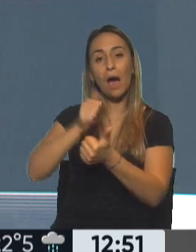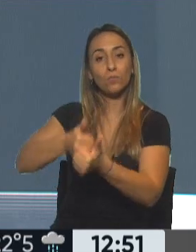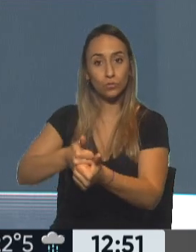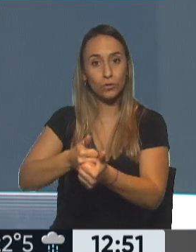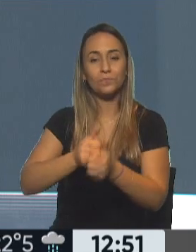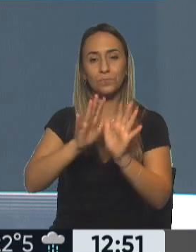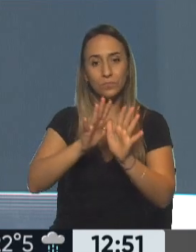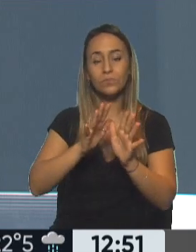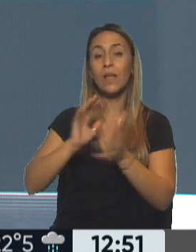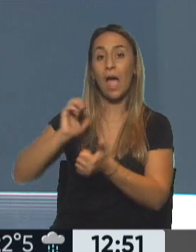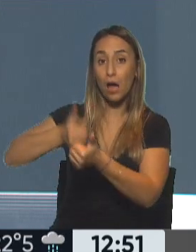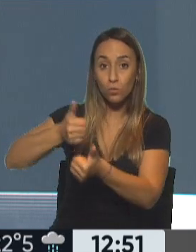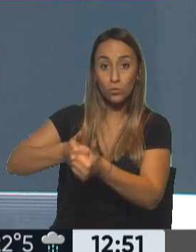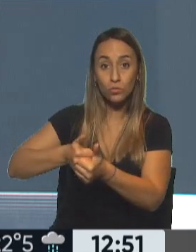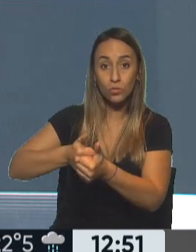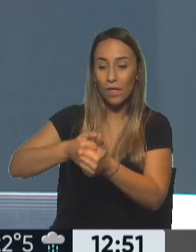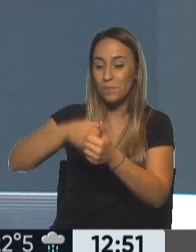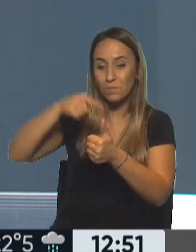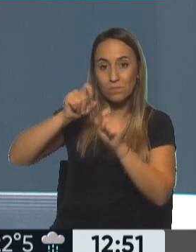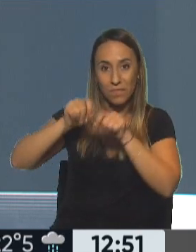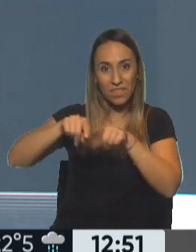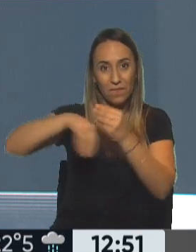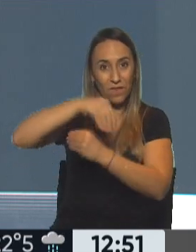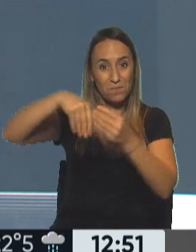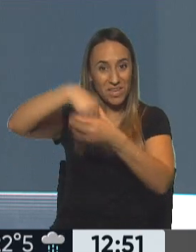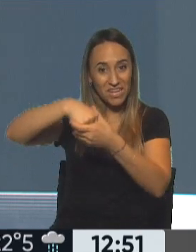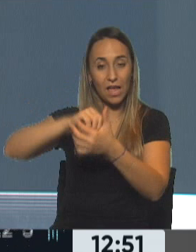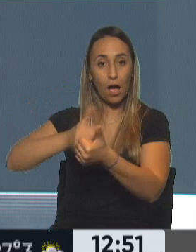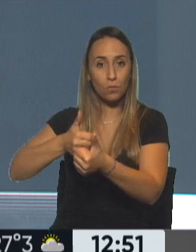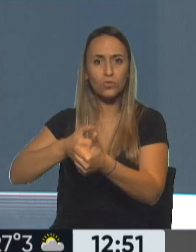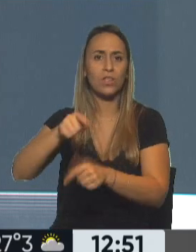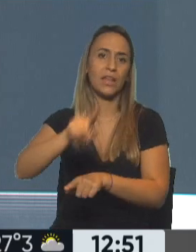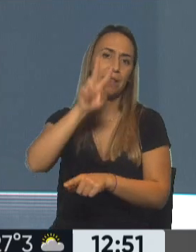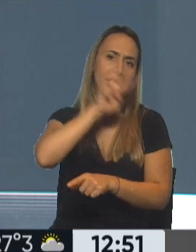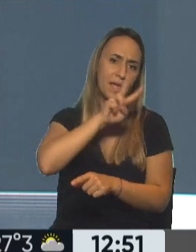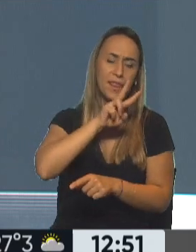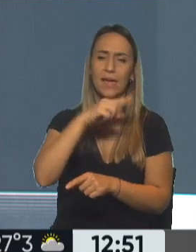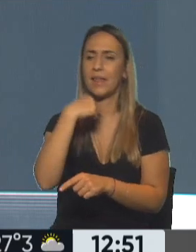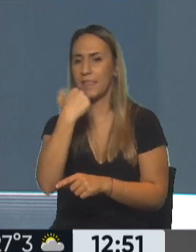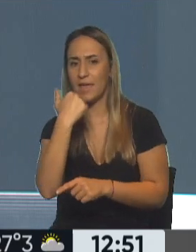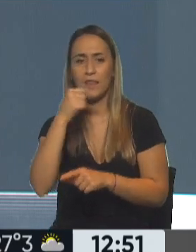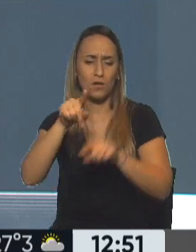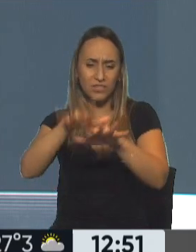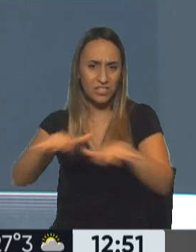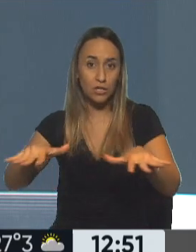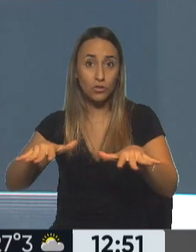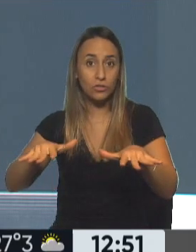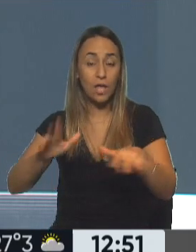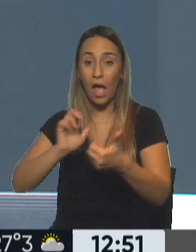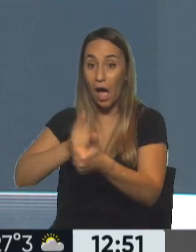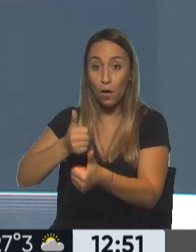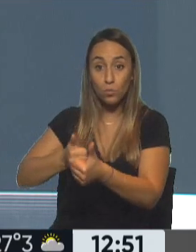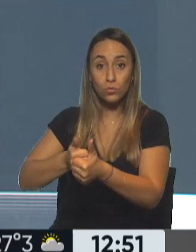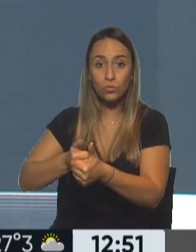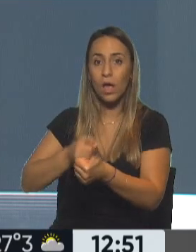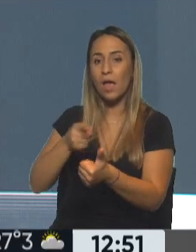los abusos sexuales intrafamiliares de nenas, nenes y de chicas y chicos no son lo